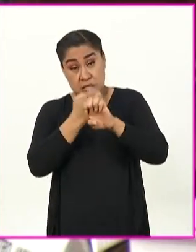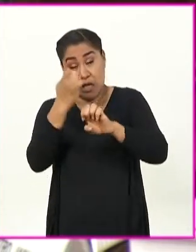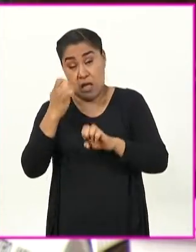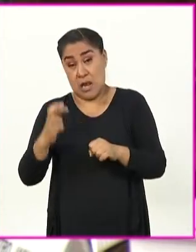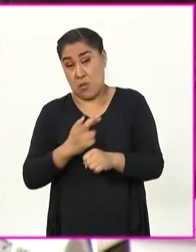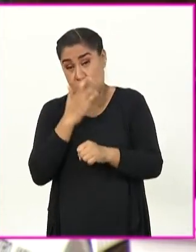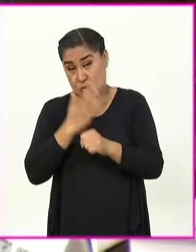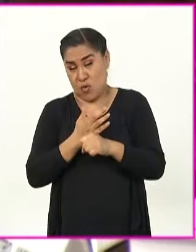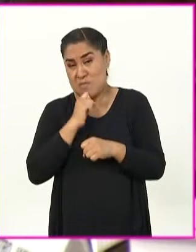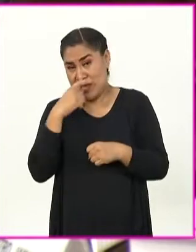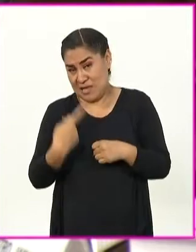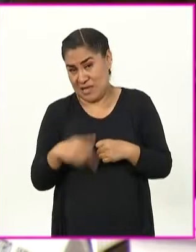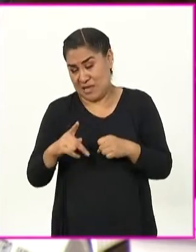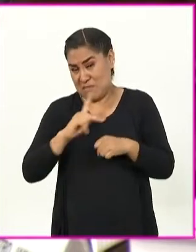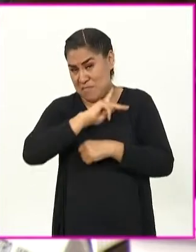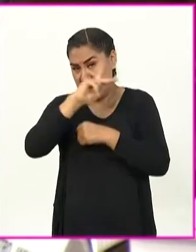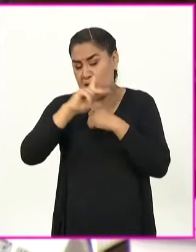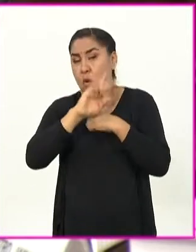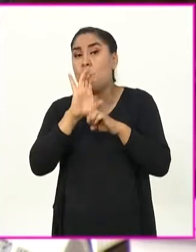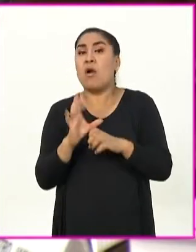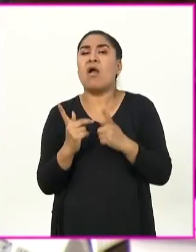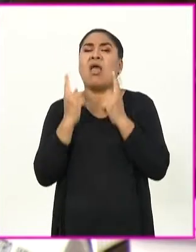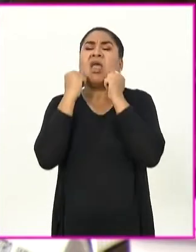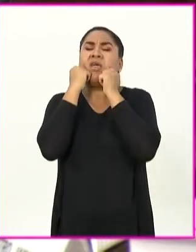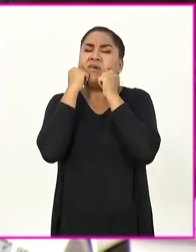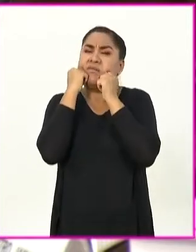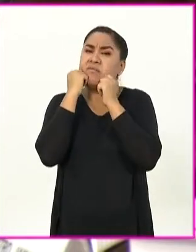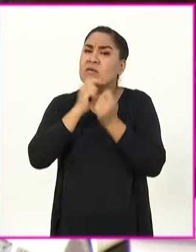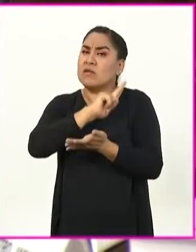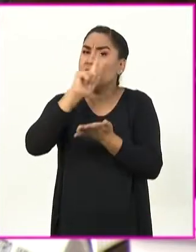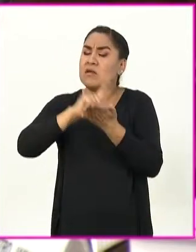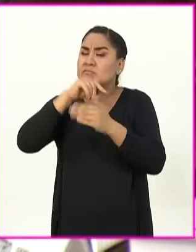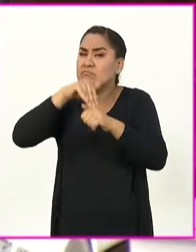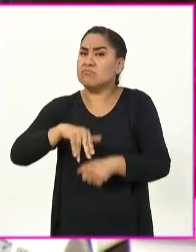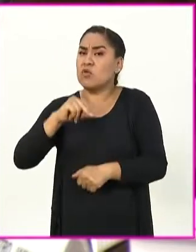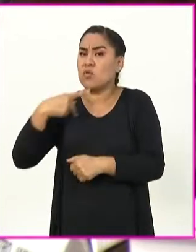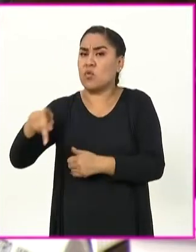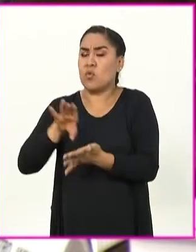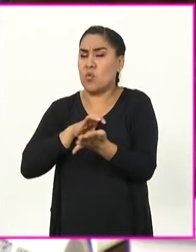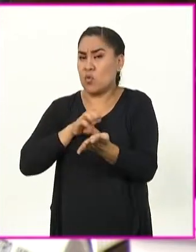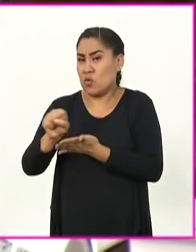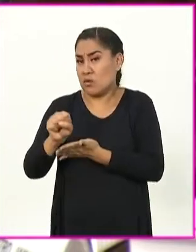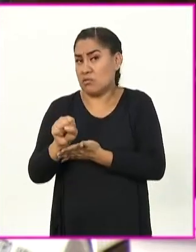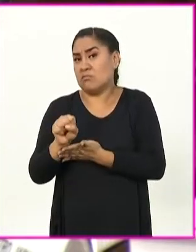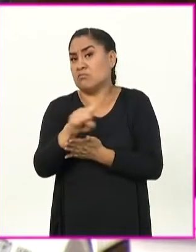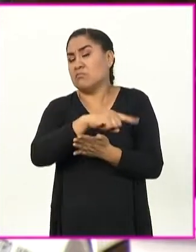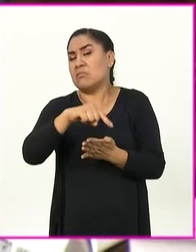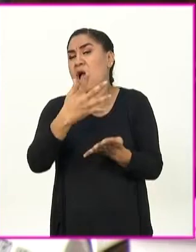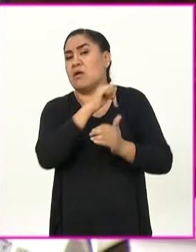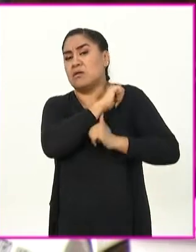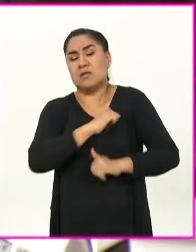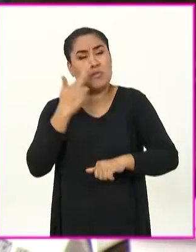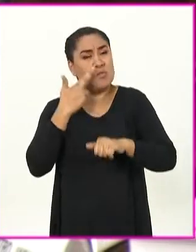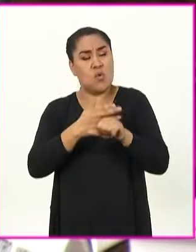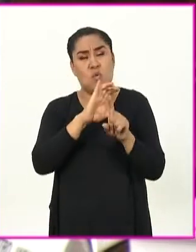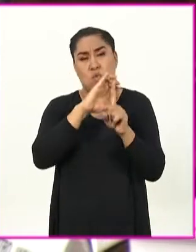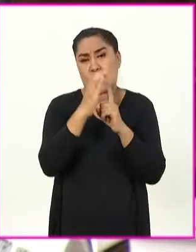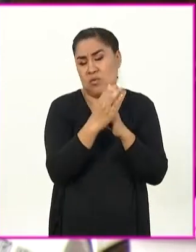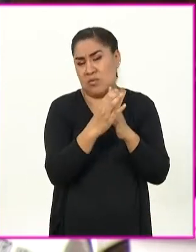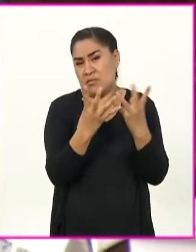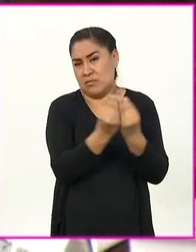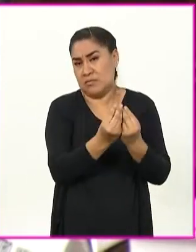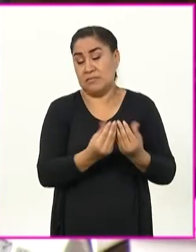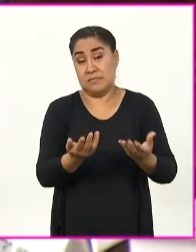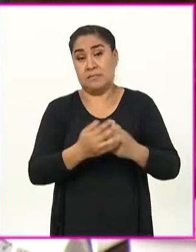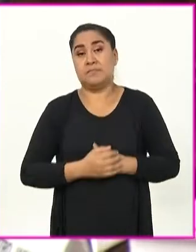entidad federativa de este país se violen flagrantemente la constitución por parte de un congreso por parte de un constituyente permanente